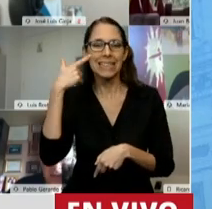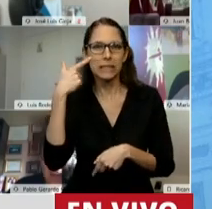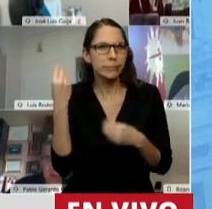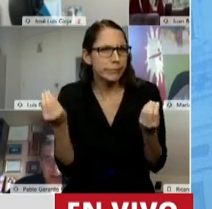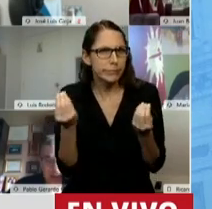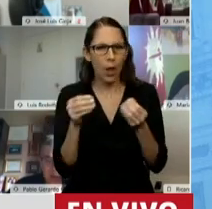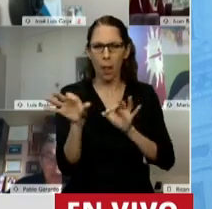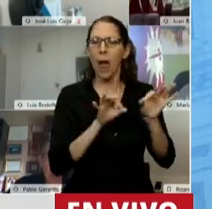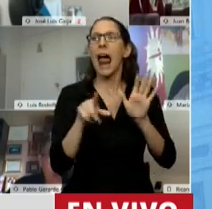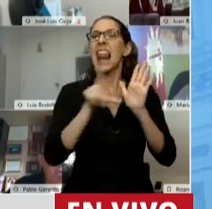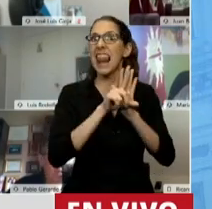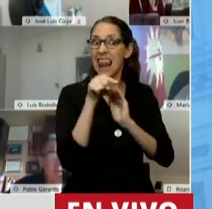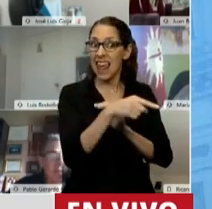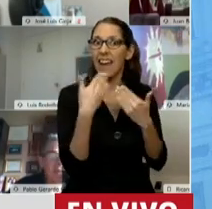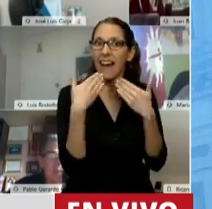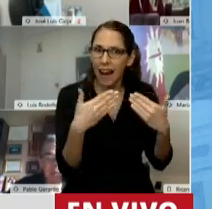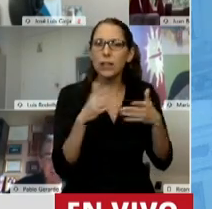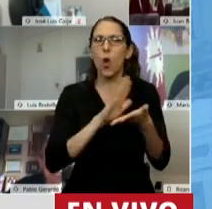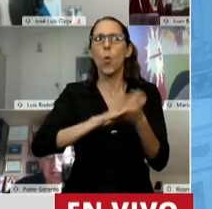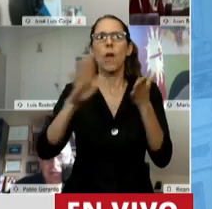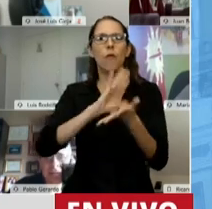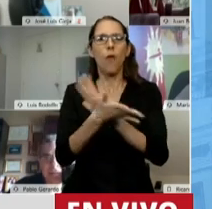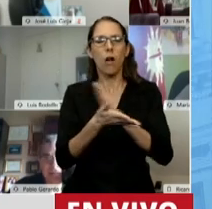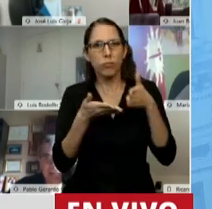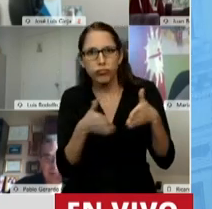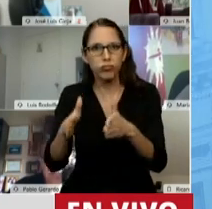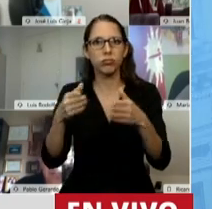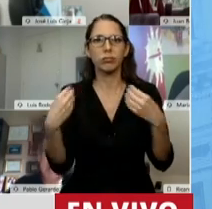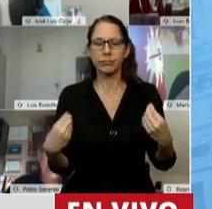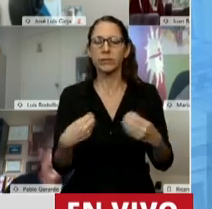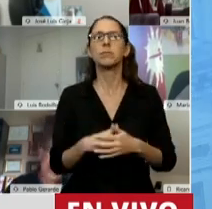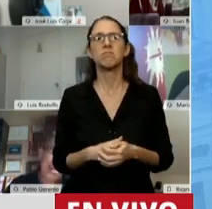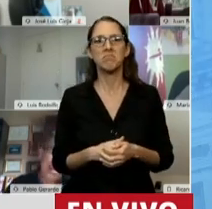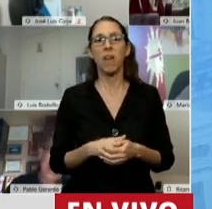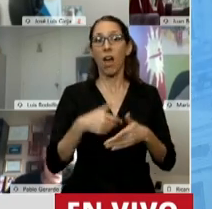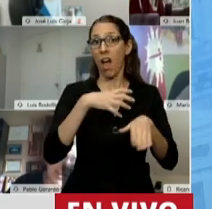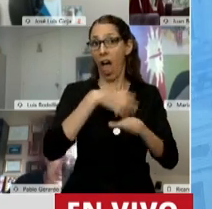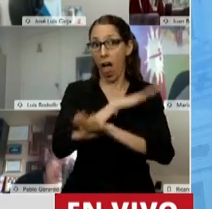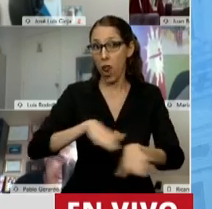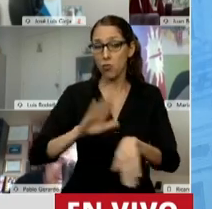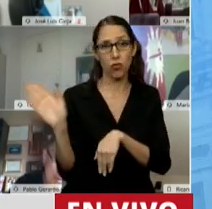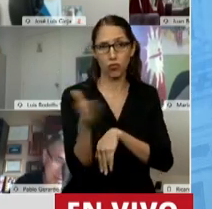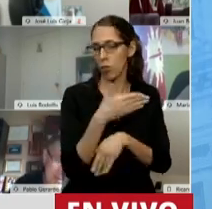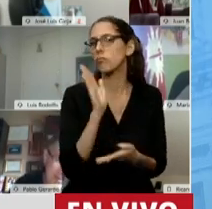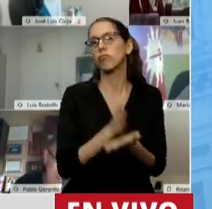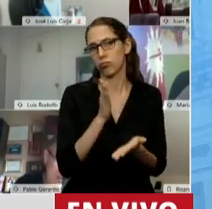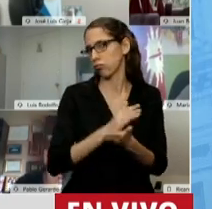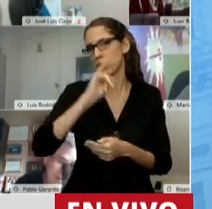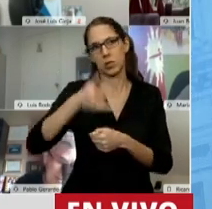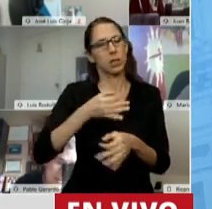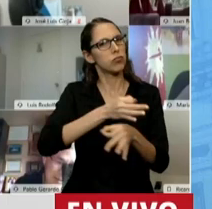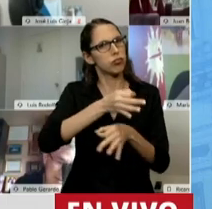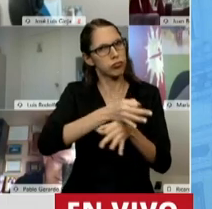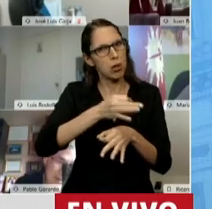un nuevo camino en la política educativa. Todos los alumnos y alumnas tienen derecho a recibir